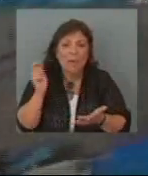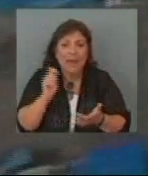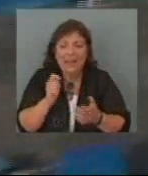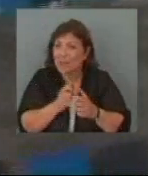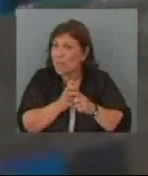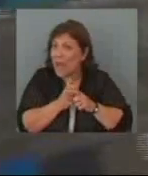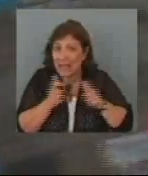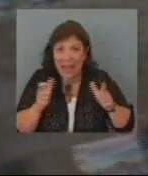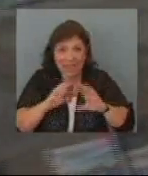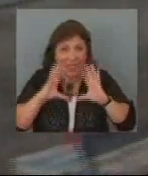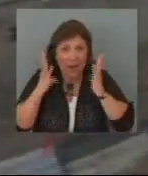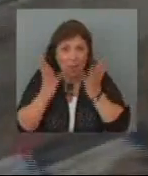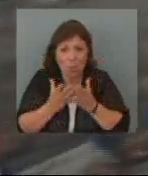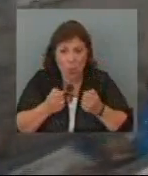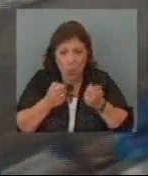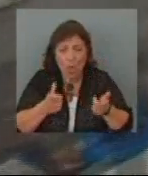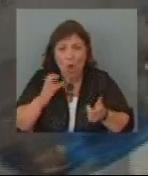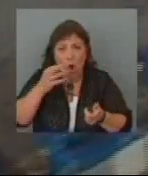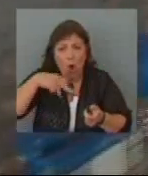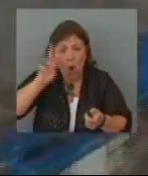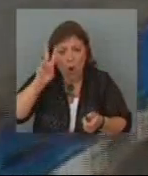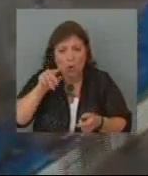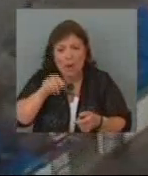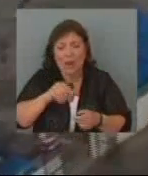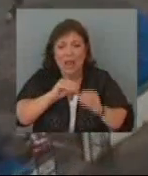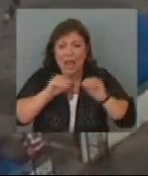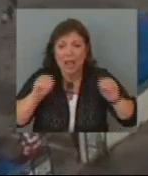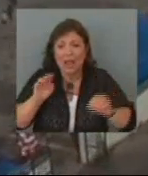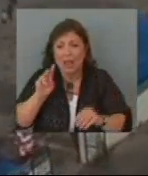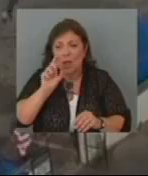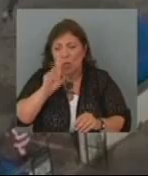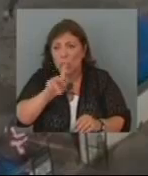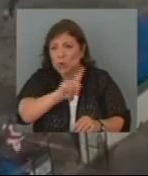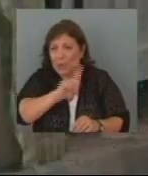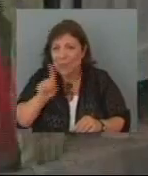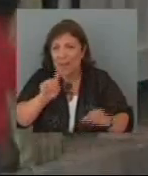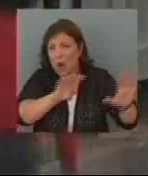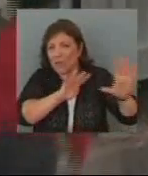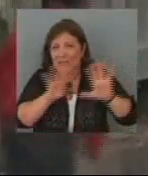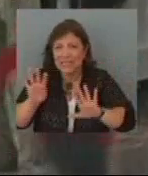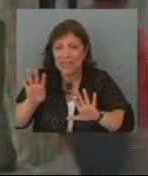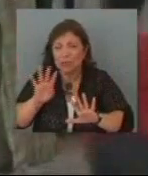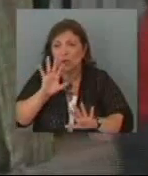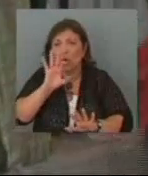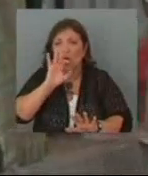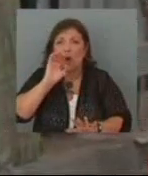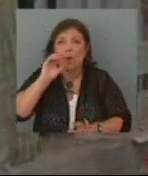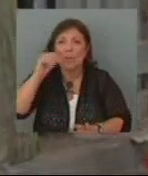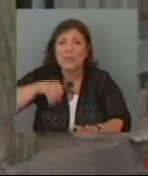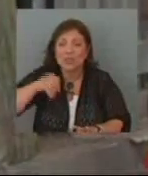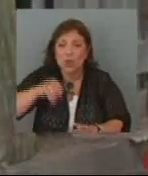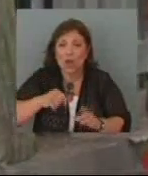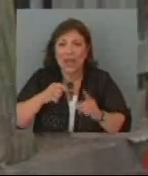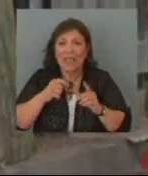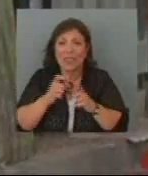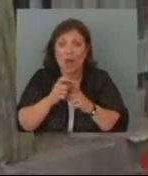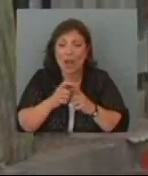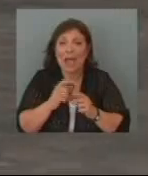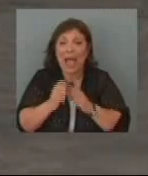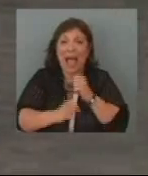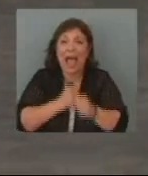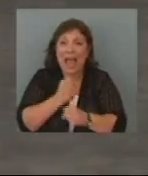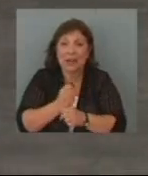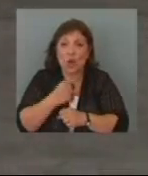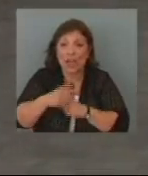grande del planeta. La ONU anunció que va a necesitar 12.900 millones de dólares en ayuda el año que viene para al